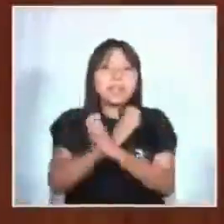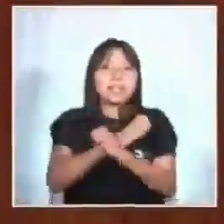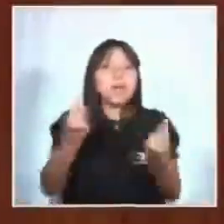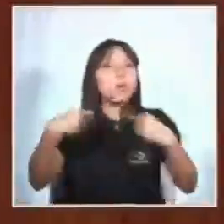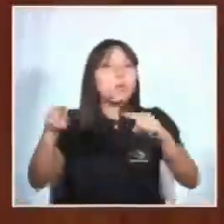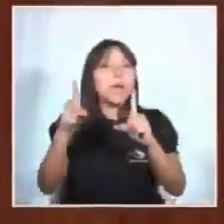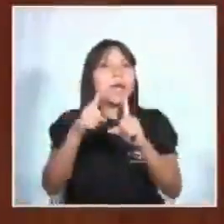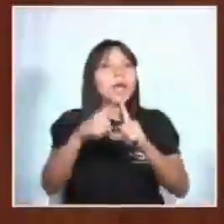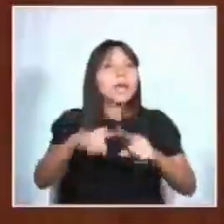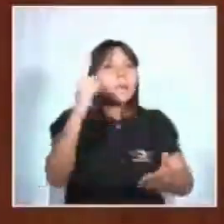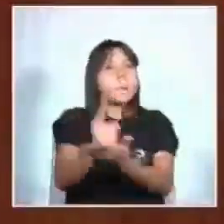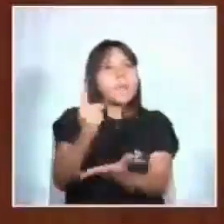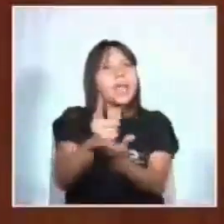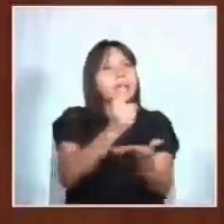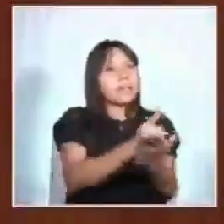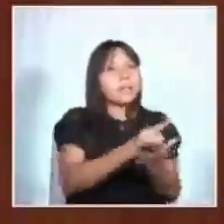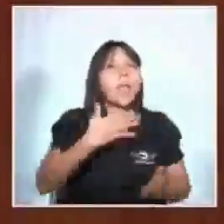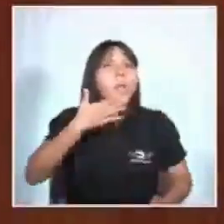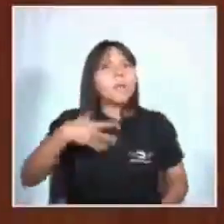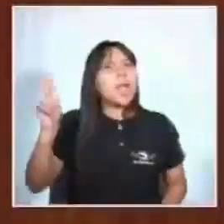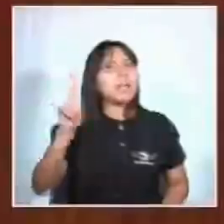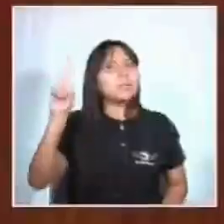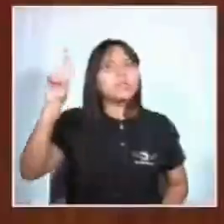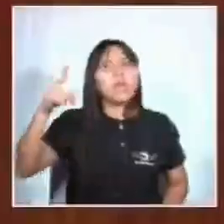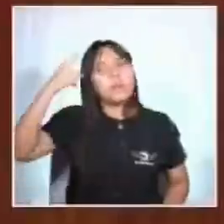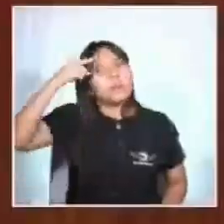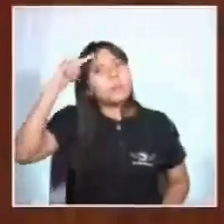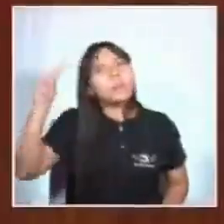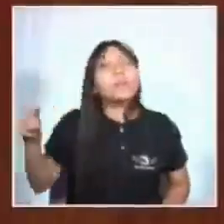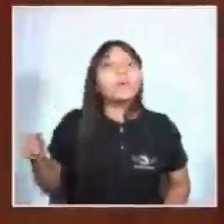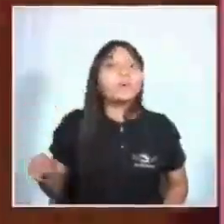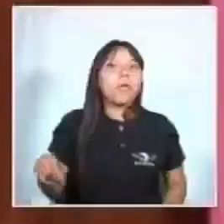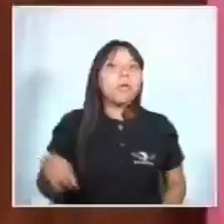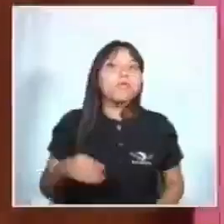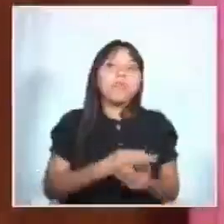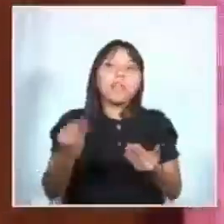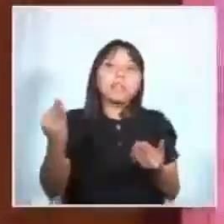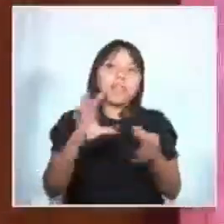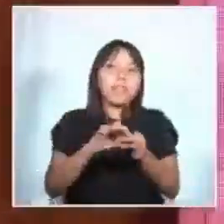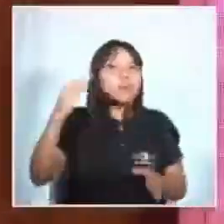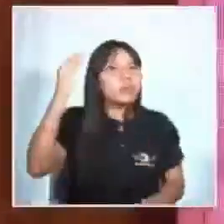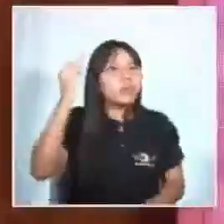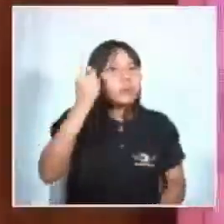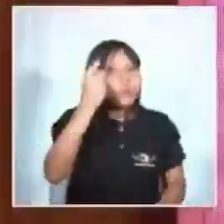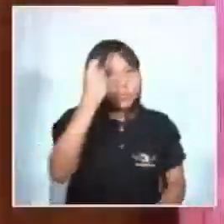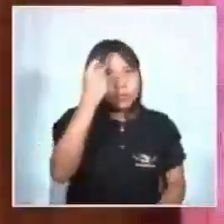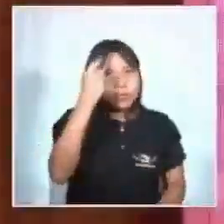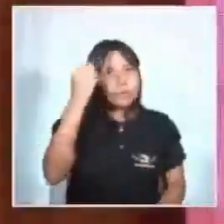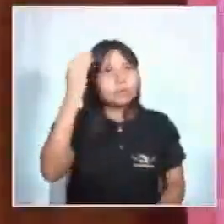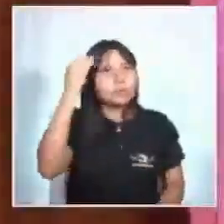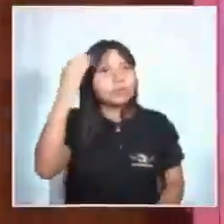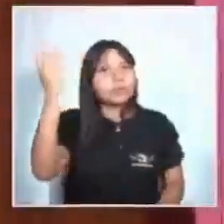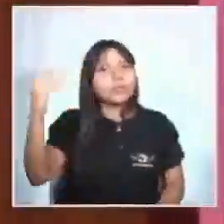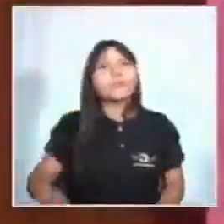maltratar, va a mal usar por causa de desconocimiento. ¿Cuántas de las que me